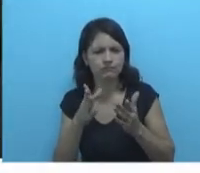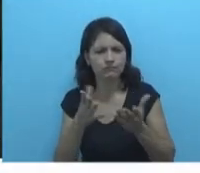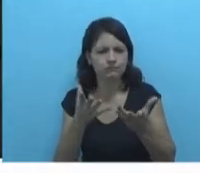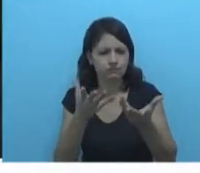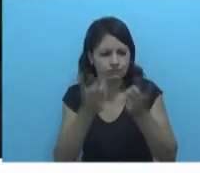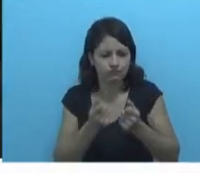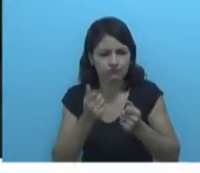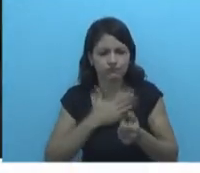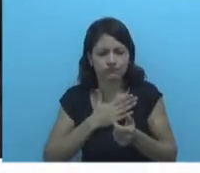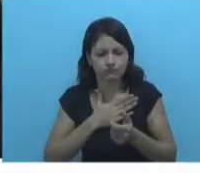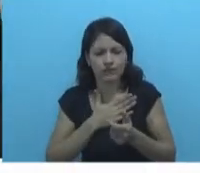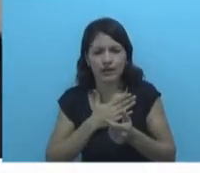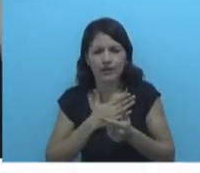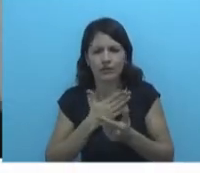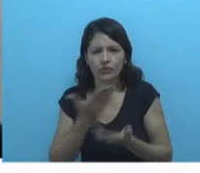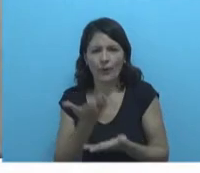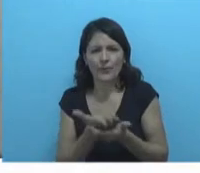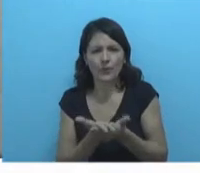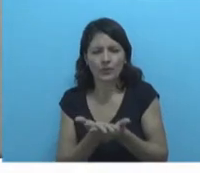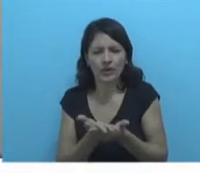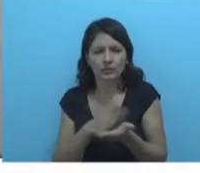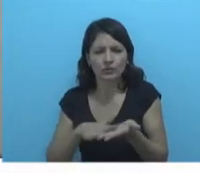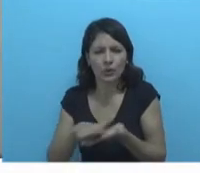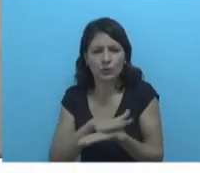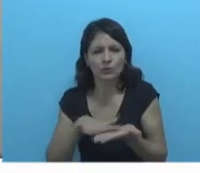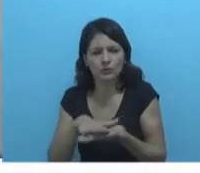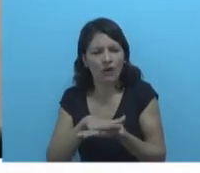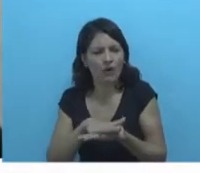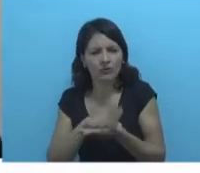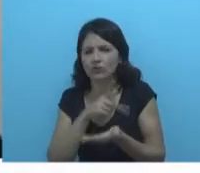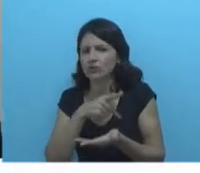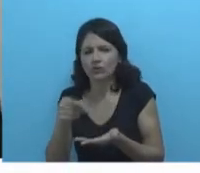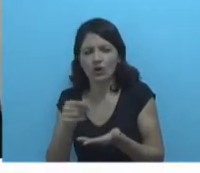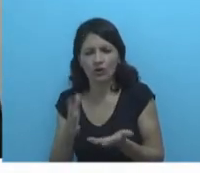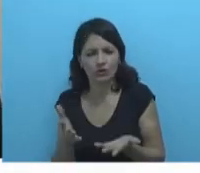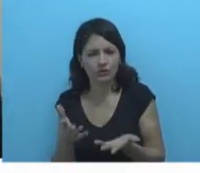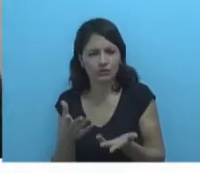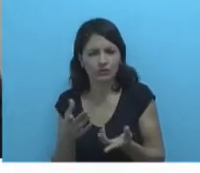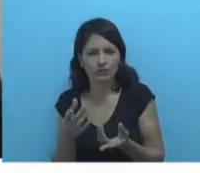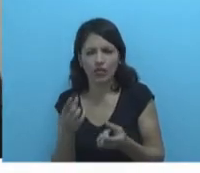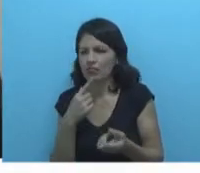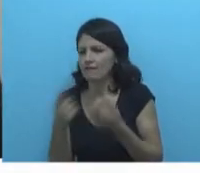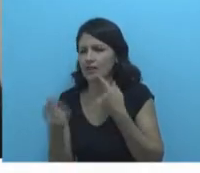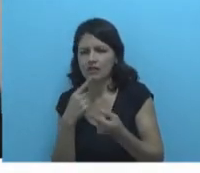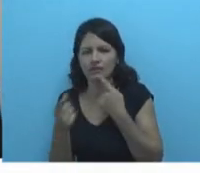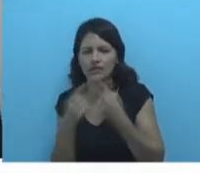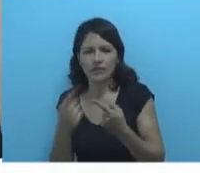proponer alternativas para resolver el problema del federalismo, tengamos que discutir esto.